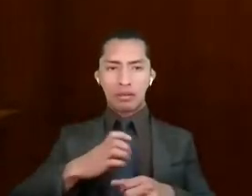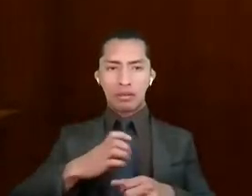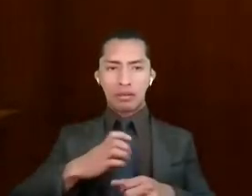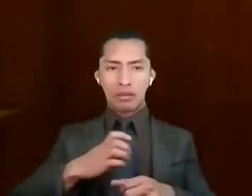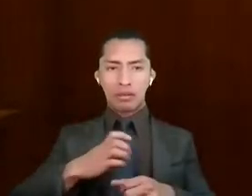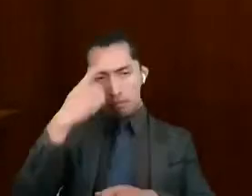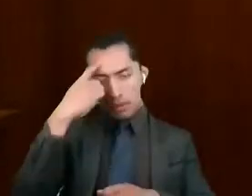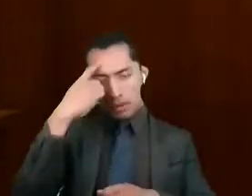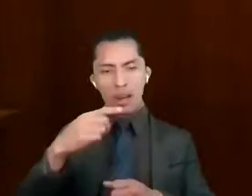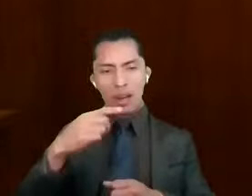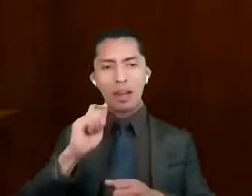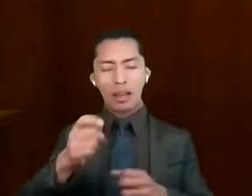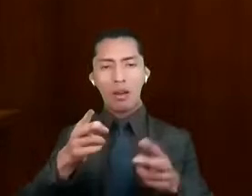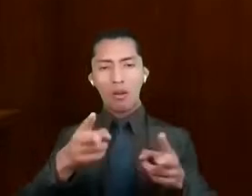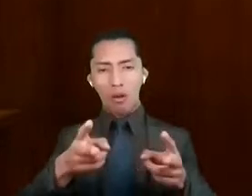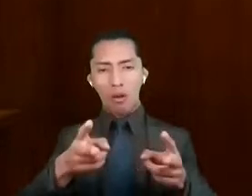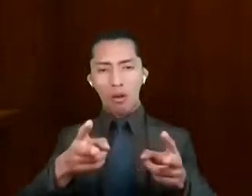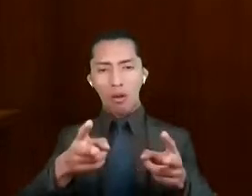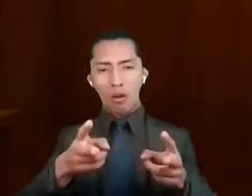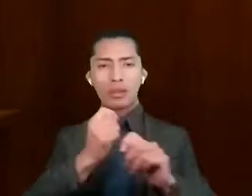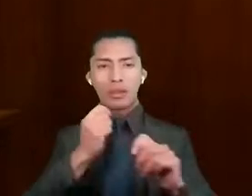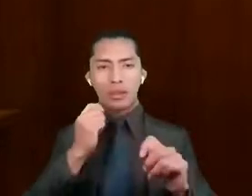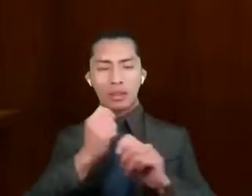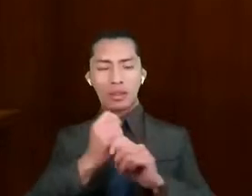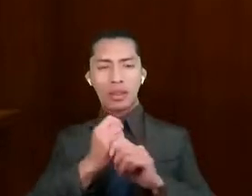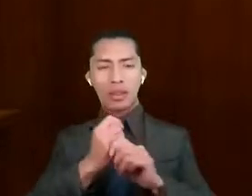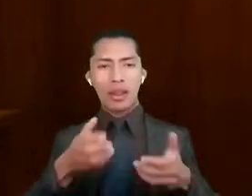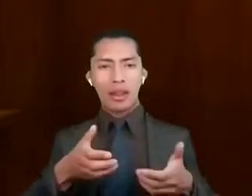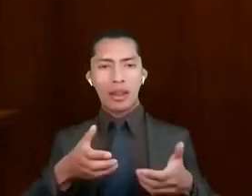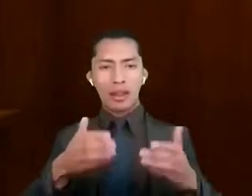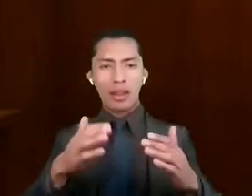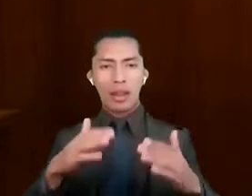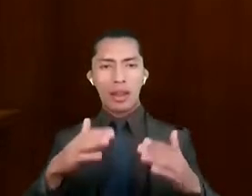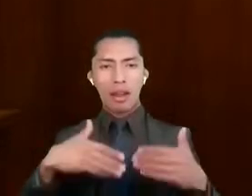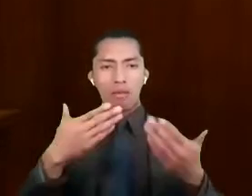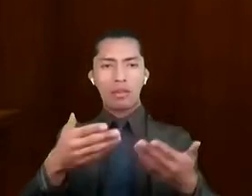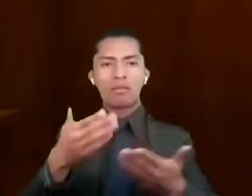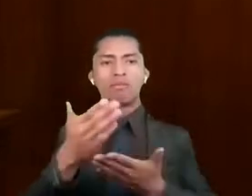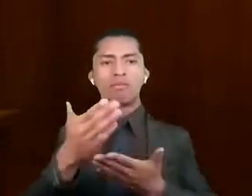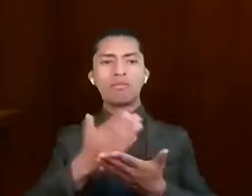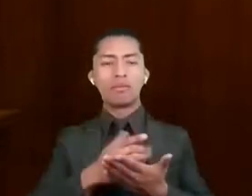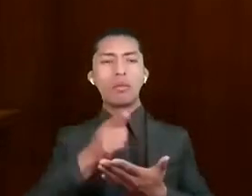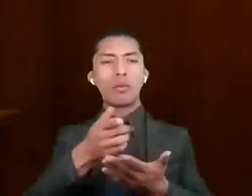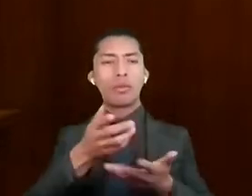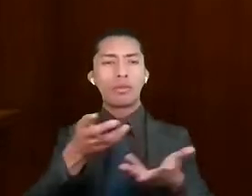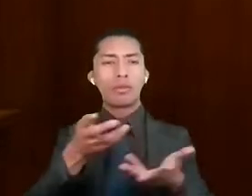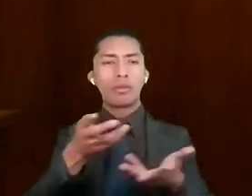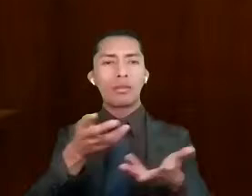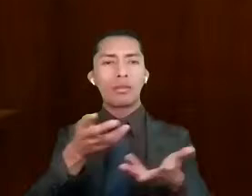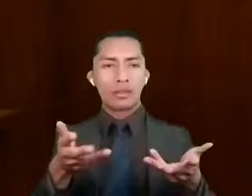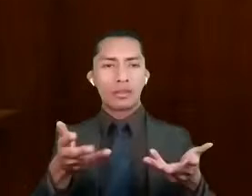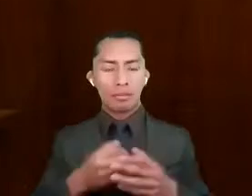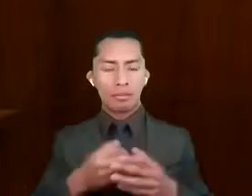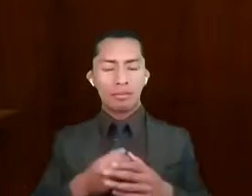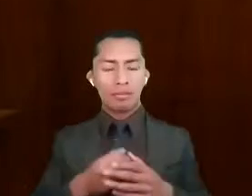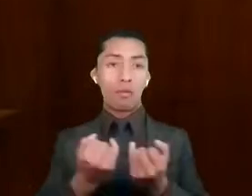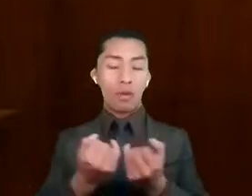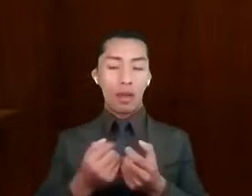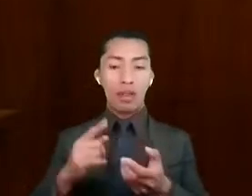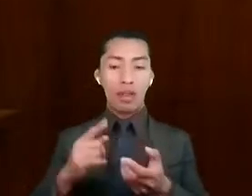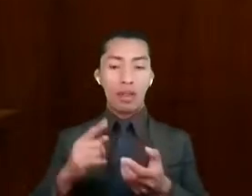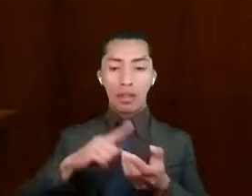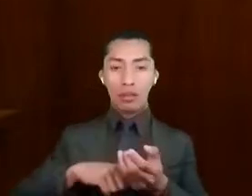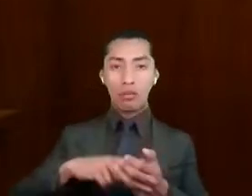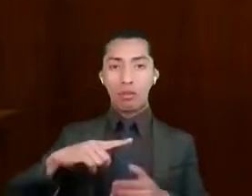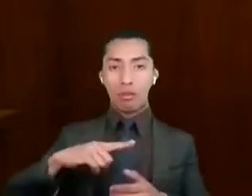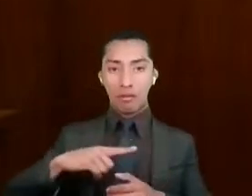de robo a transporte y en la vía pública? ¿Y qué expectativas también tenemos aquí desde el gobierno del estado al